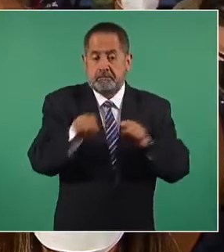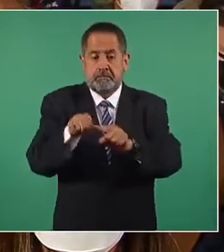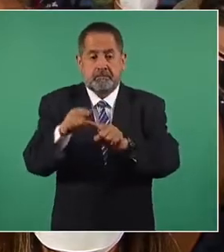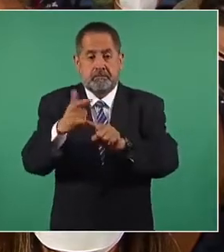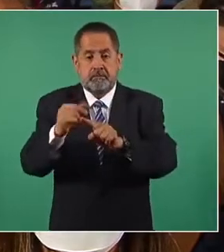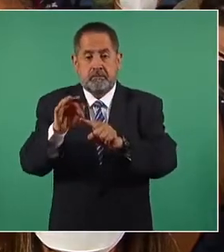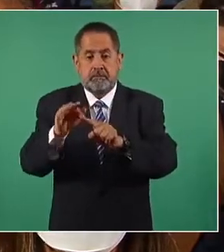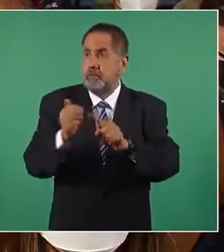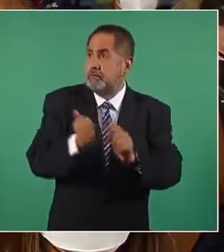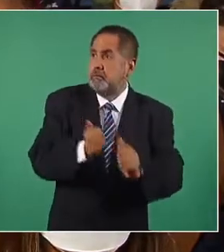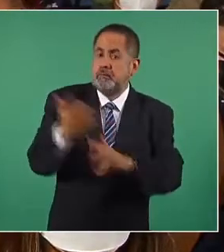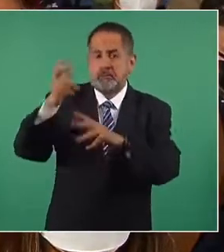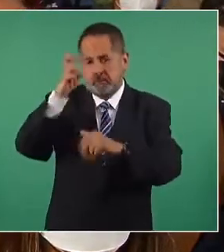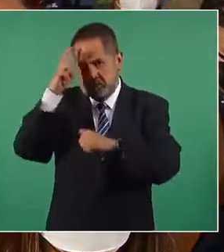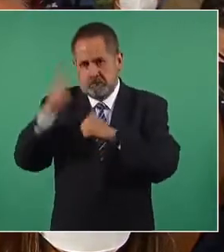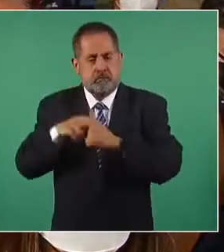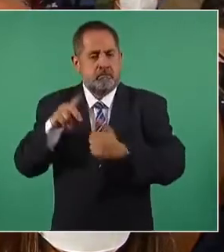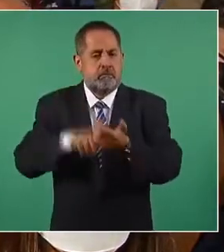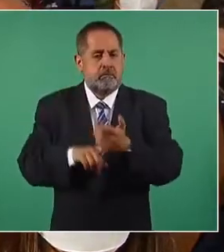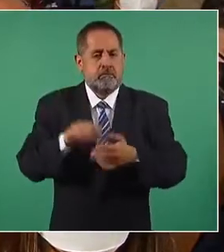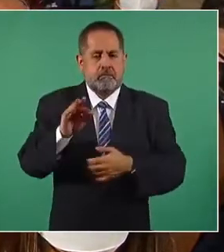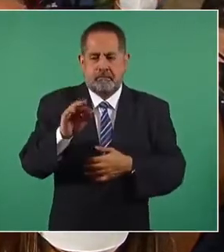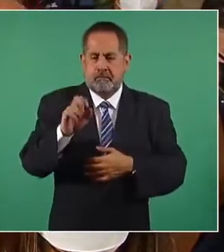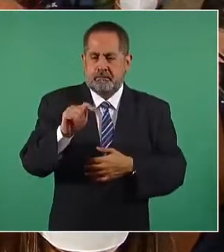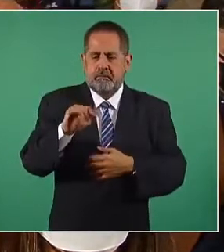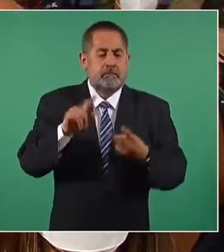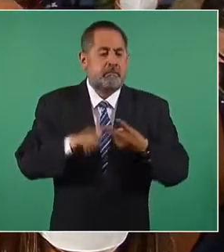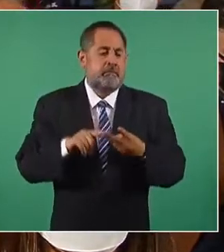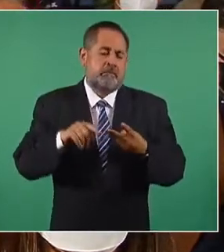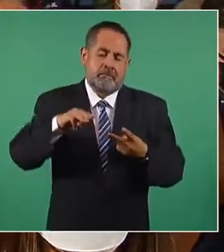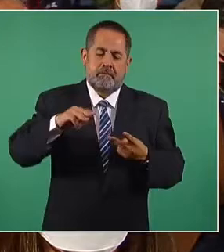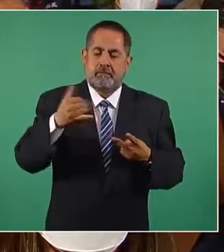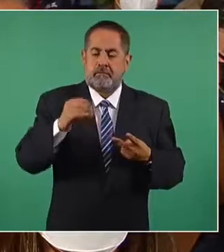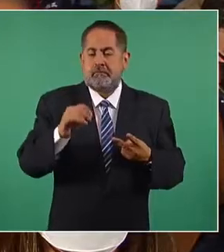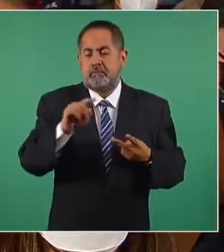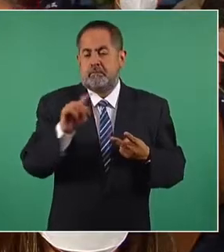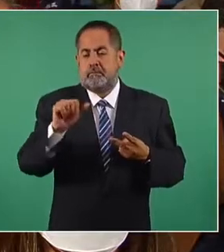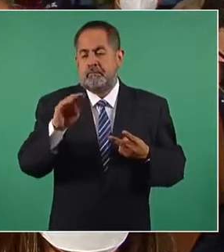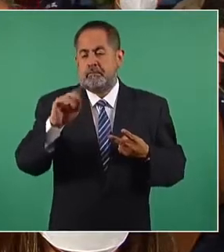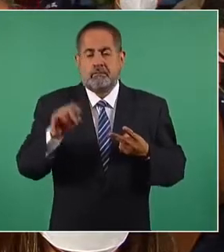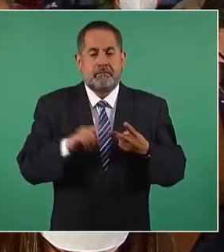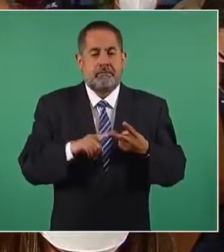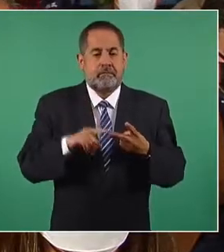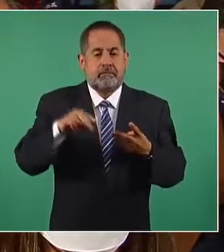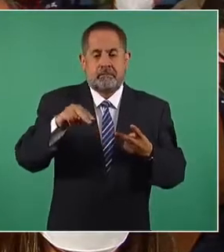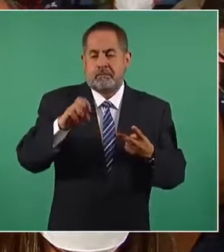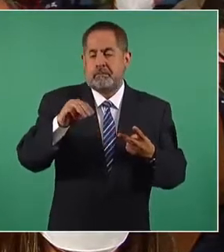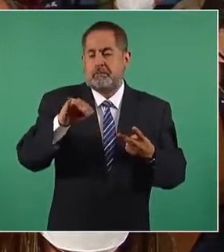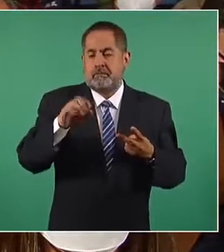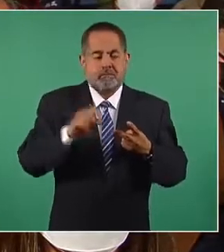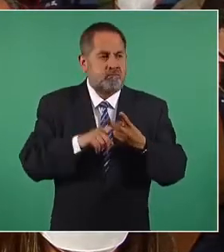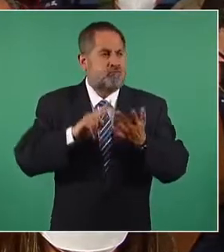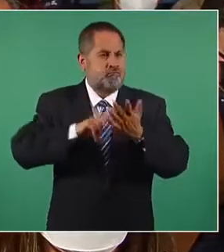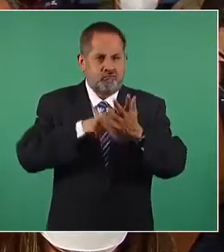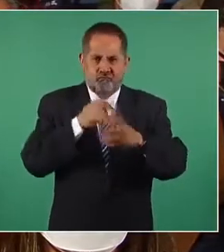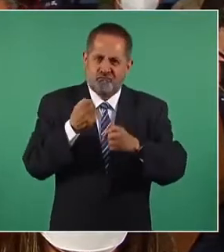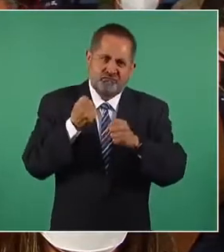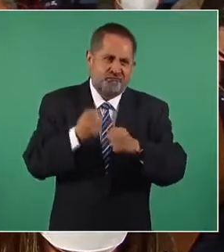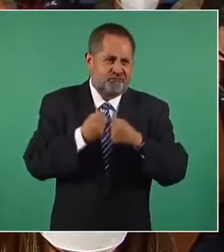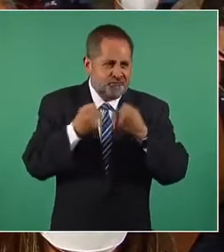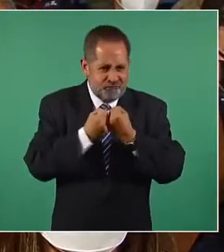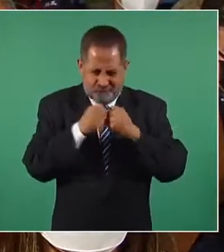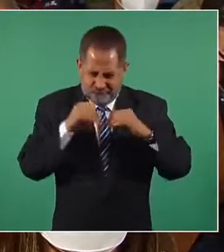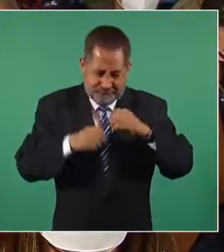Pues precisamente el Mayo Zambada, Nemesio Ceguera, están precisamente recrudeciendo esta guerra,